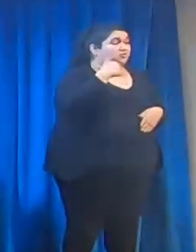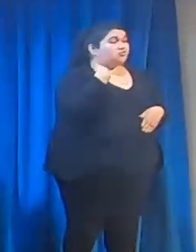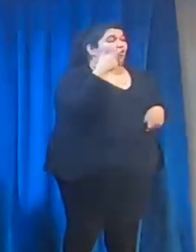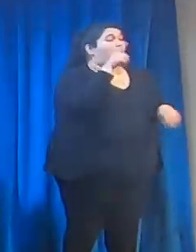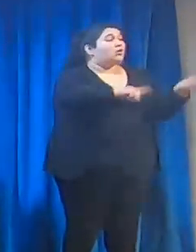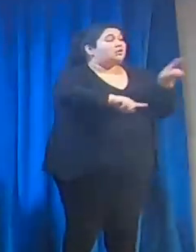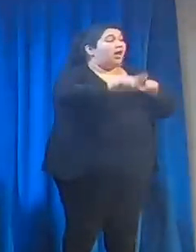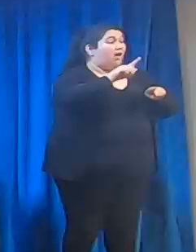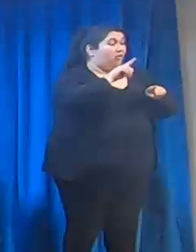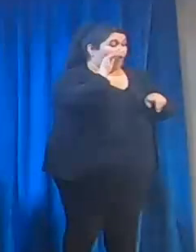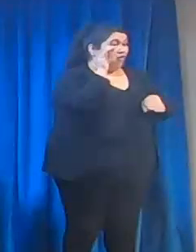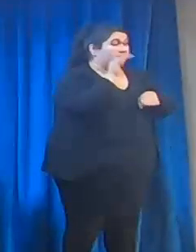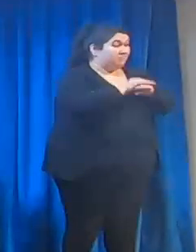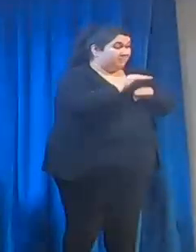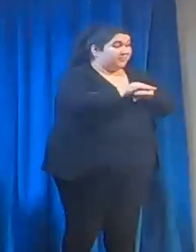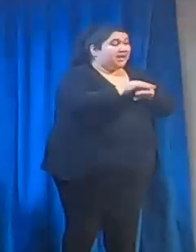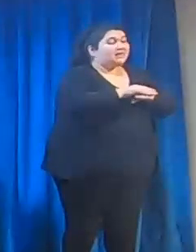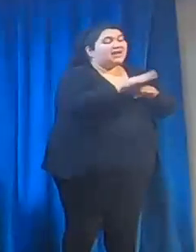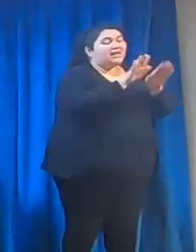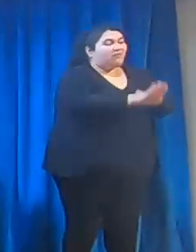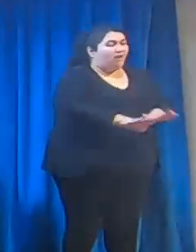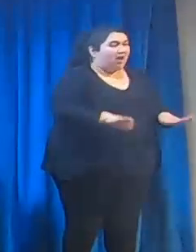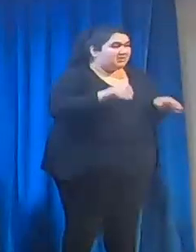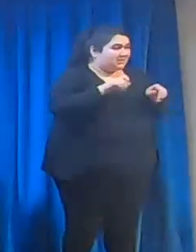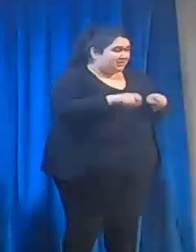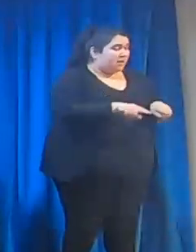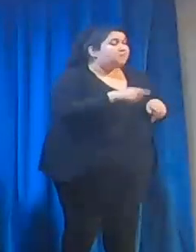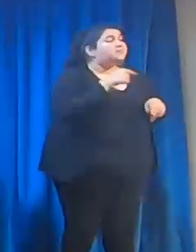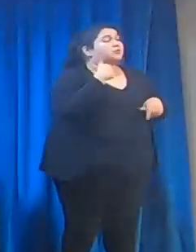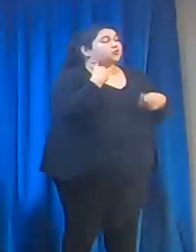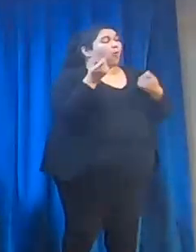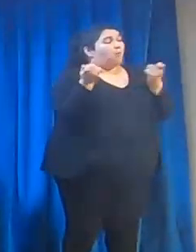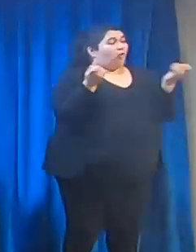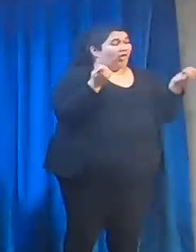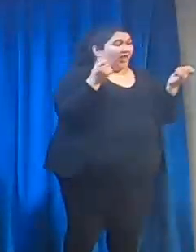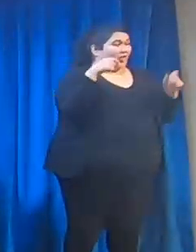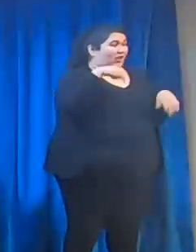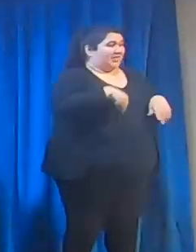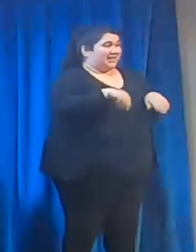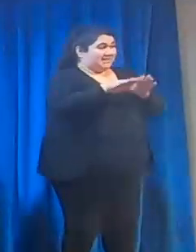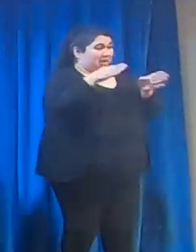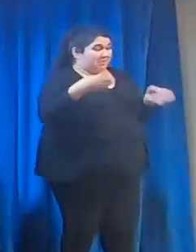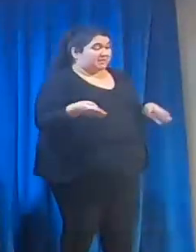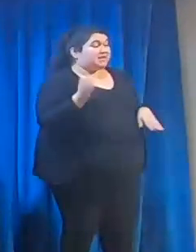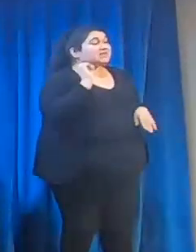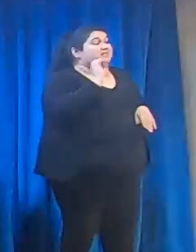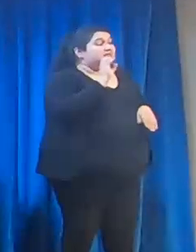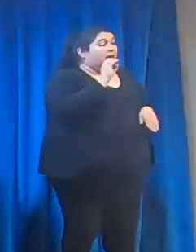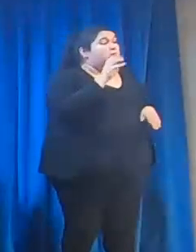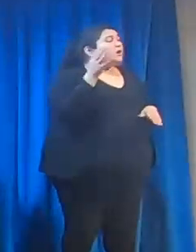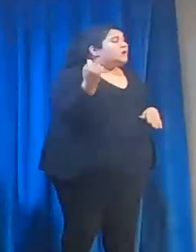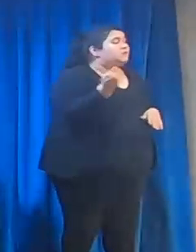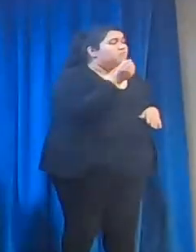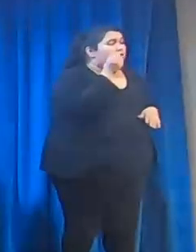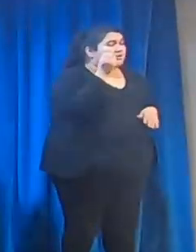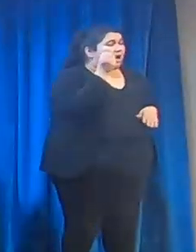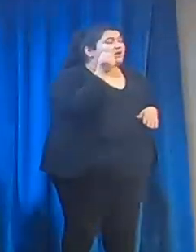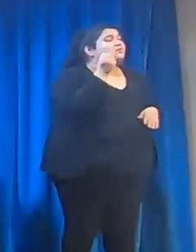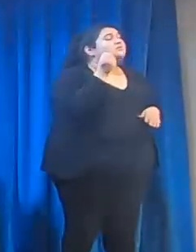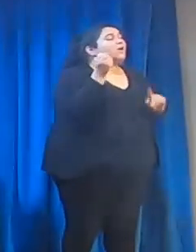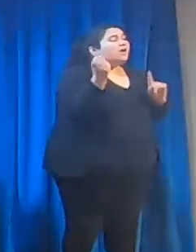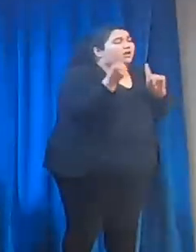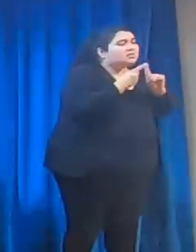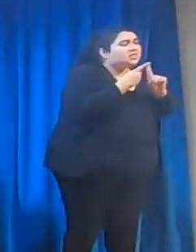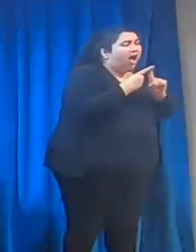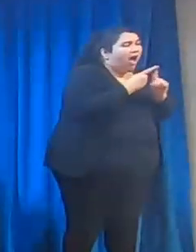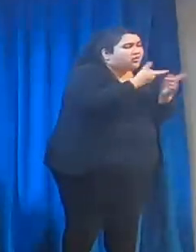coordinador general de Estación Infancia y seré el moderador de esta mesa llamada La importancia de los buenos